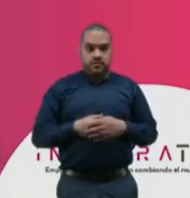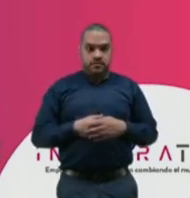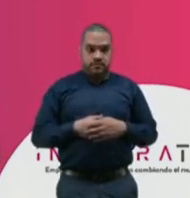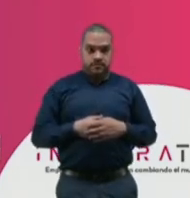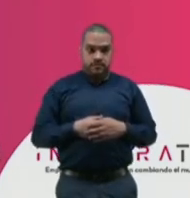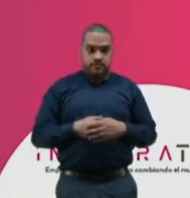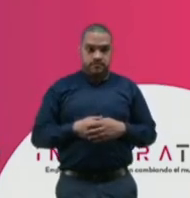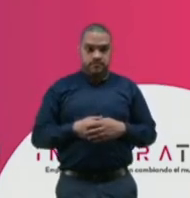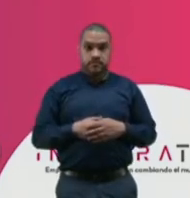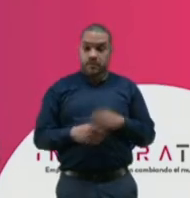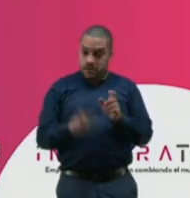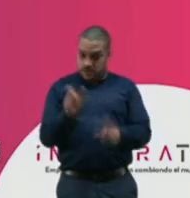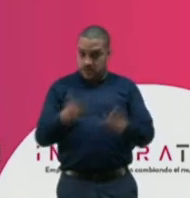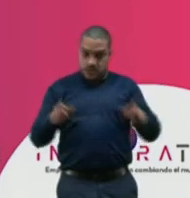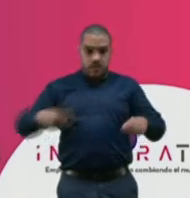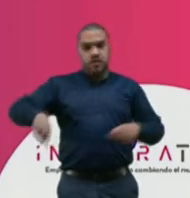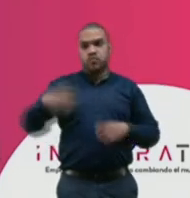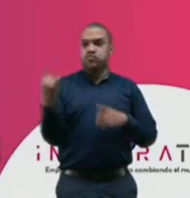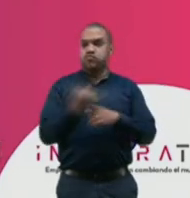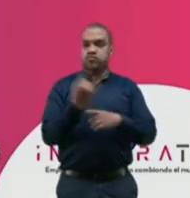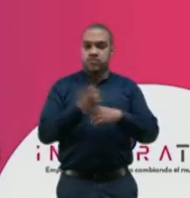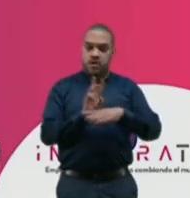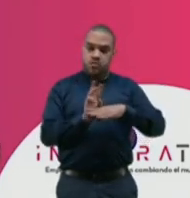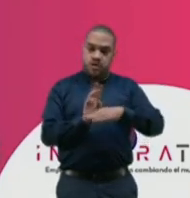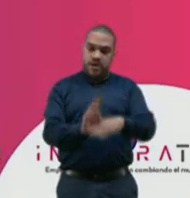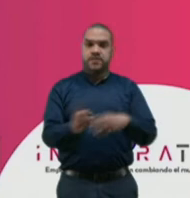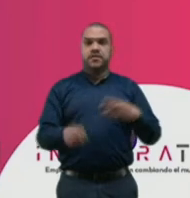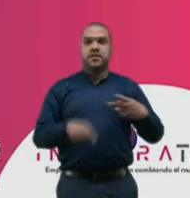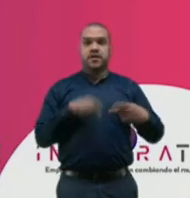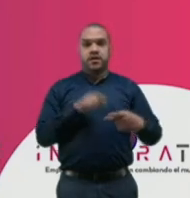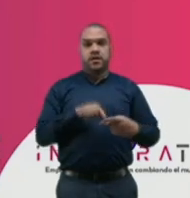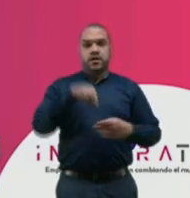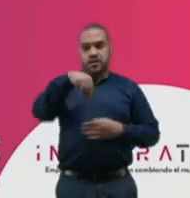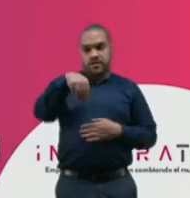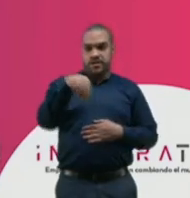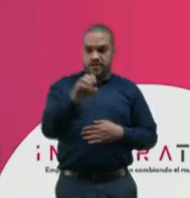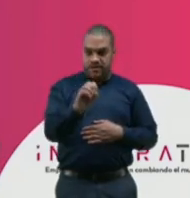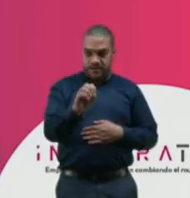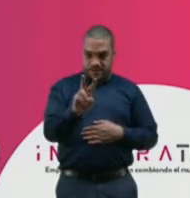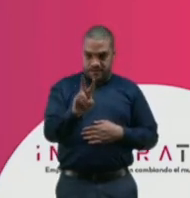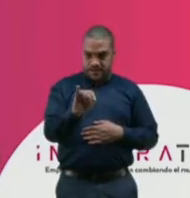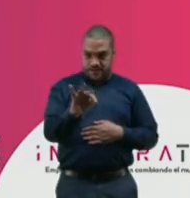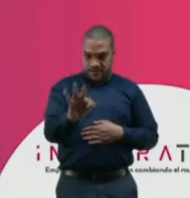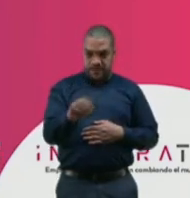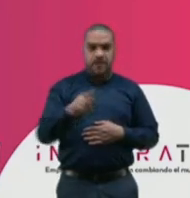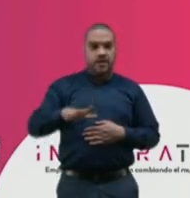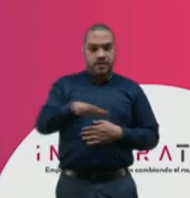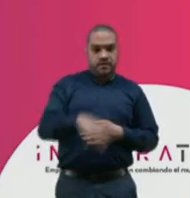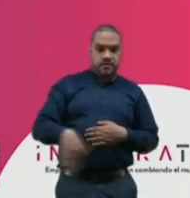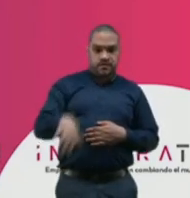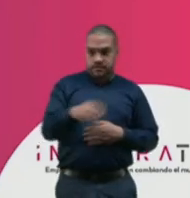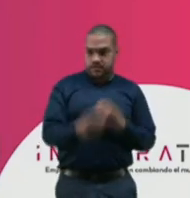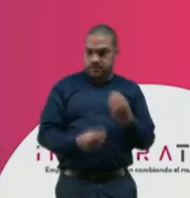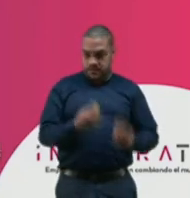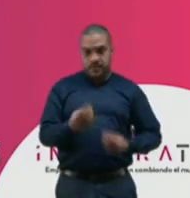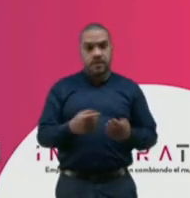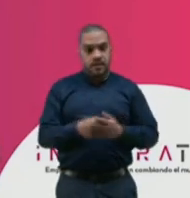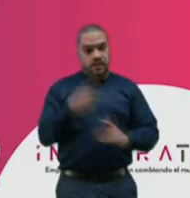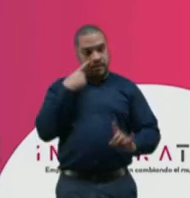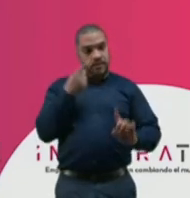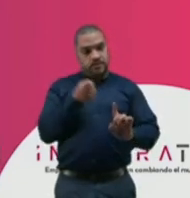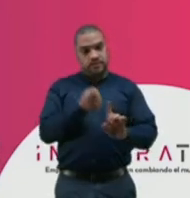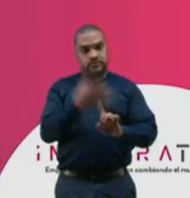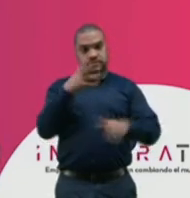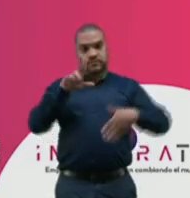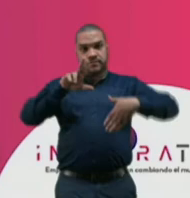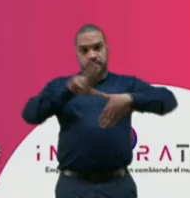varias personas han usado Waze o Moovit y toman tu punto de que has impactado no solamente en Latinoamérica, sino